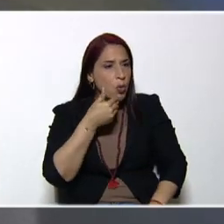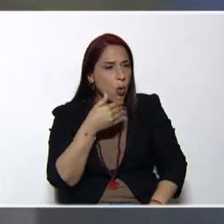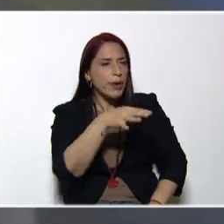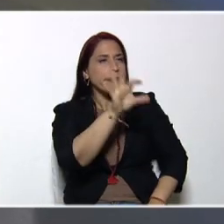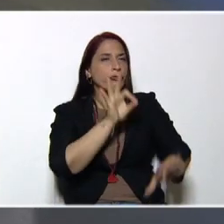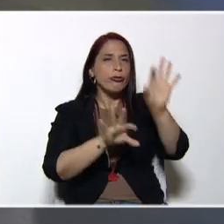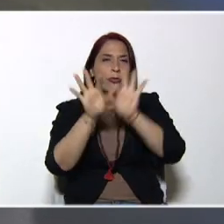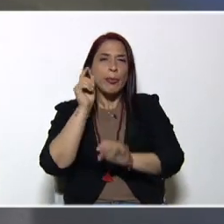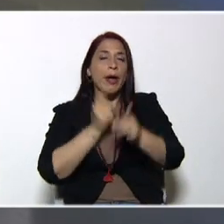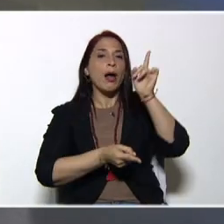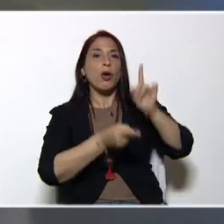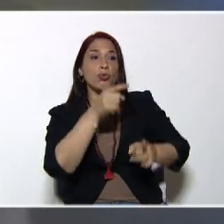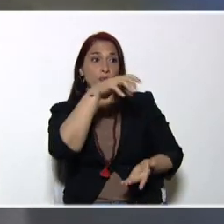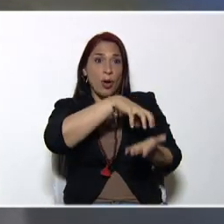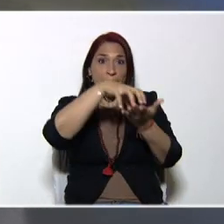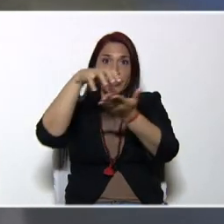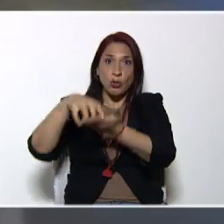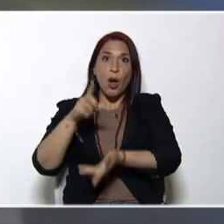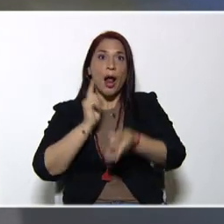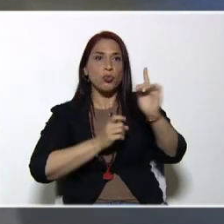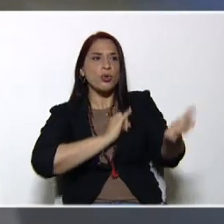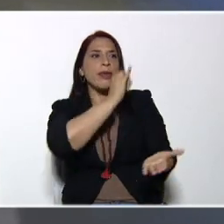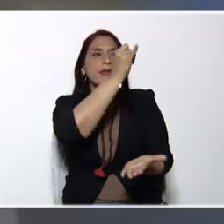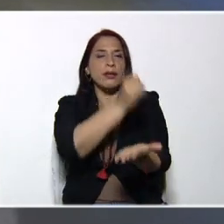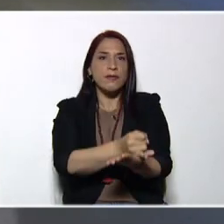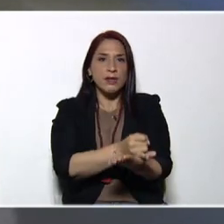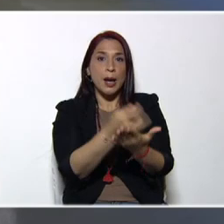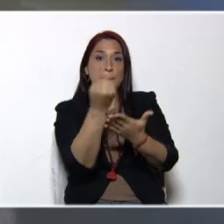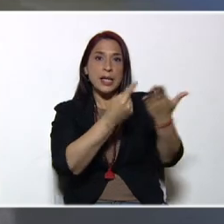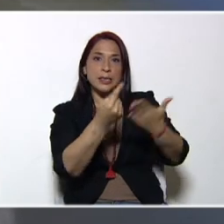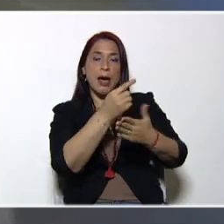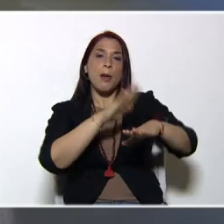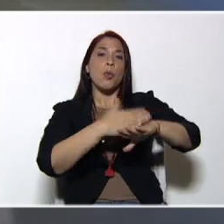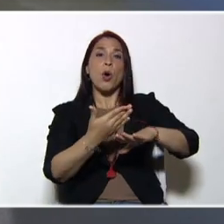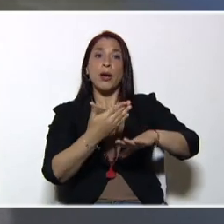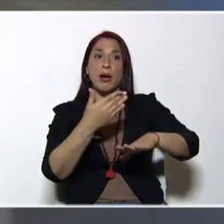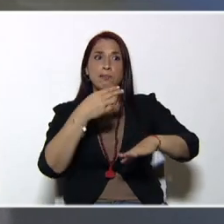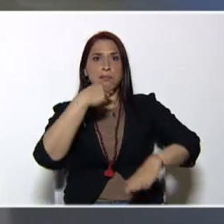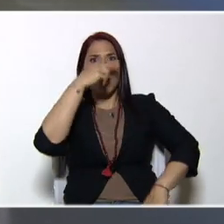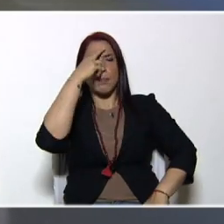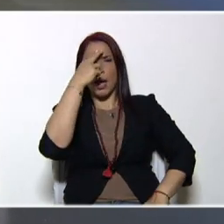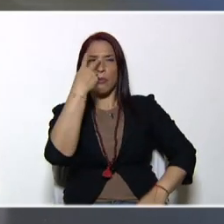algunos estados, a lo mejor alguien se identifica por allí con un paisaje, porque mi papá viajaba mucho.